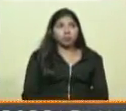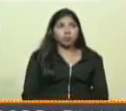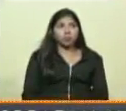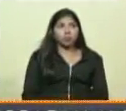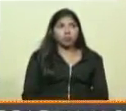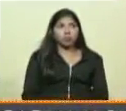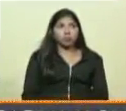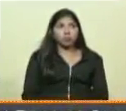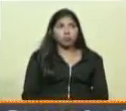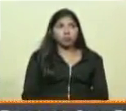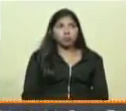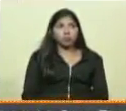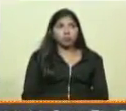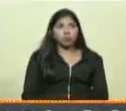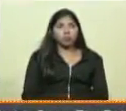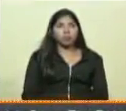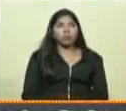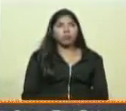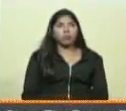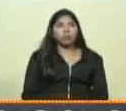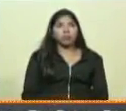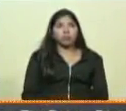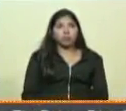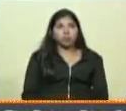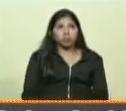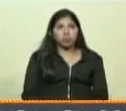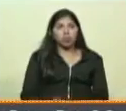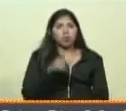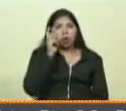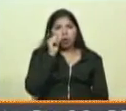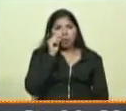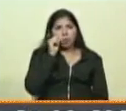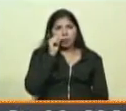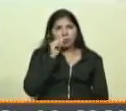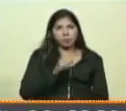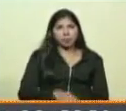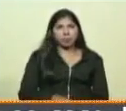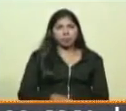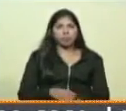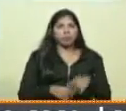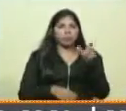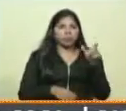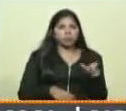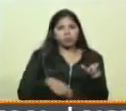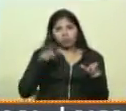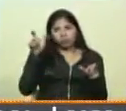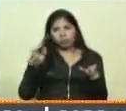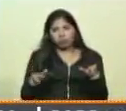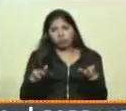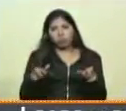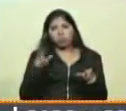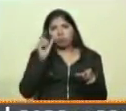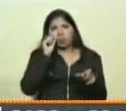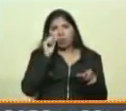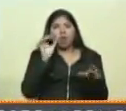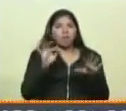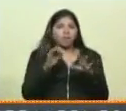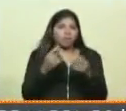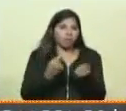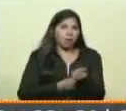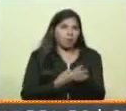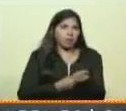Estos son los dos ciudadanos involucrados, ¿no? ¿Verdad? Vargas refugió Larry Jesús y Vargas refugió Luis Roberto, son familia. Pero miren este detalle